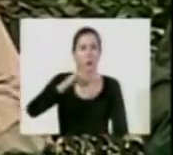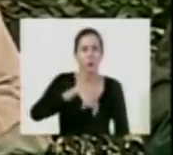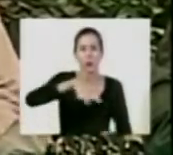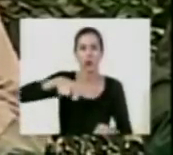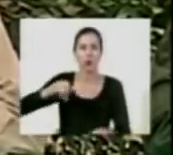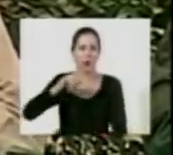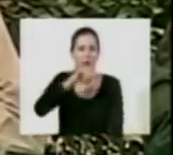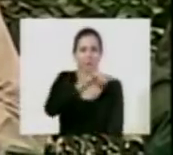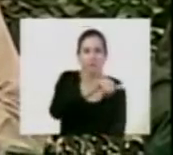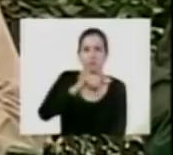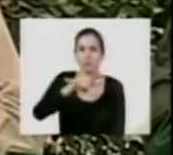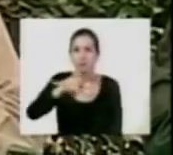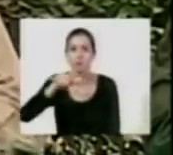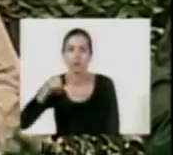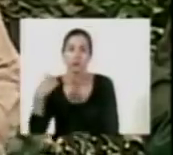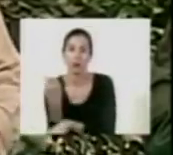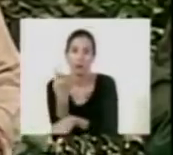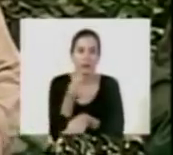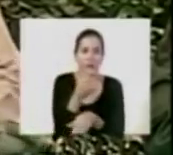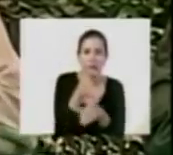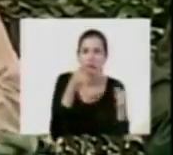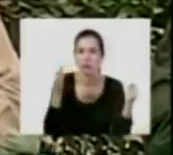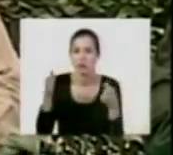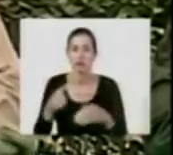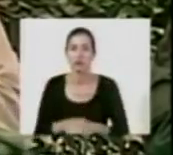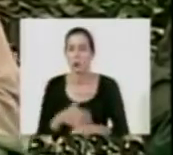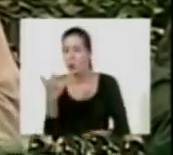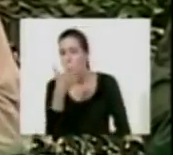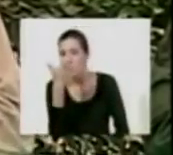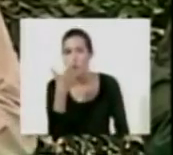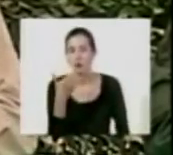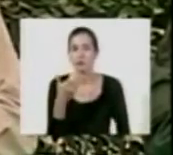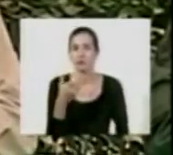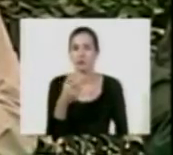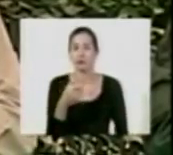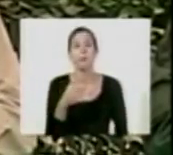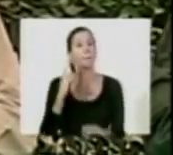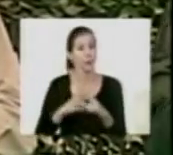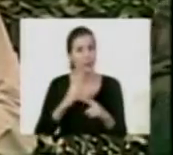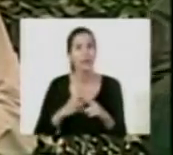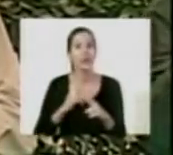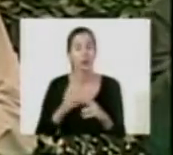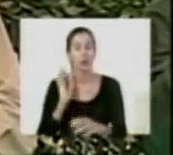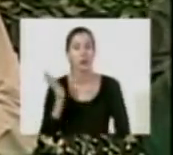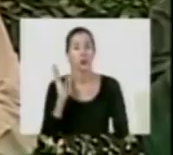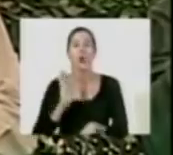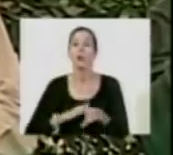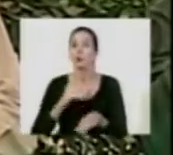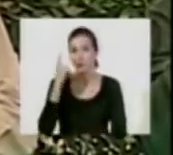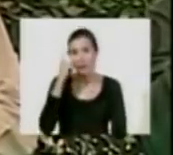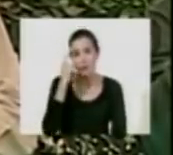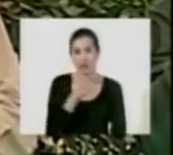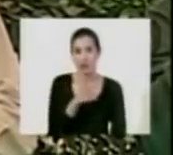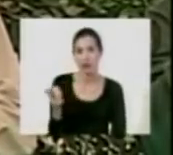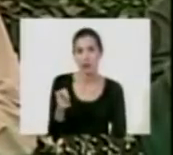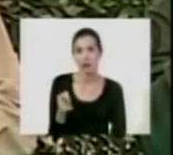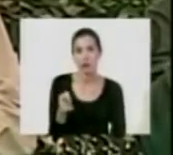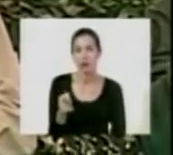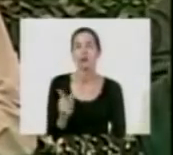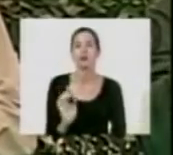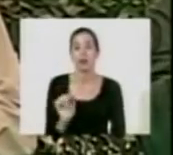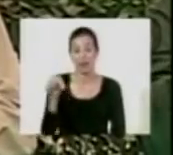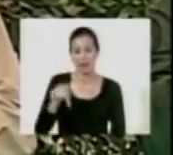Muchas de ellas en base a un gran riesgo, porque ustedes saben que hemos tenido sobre